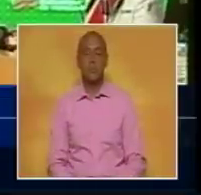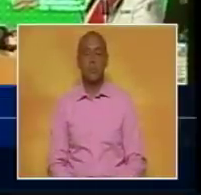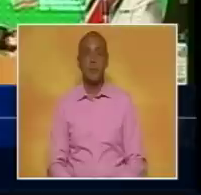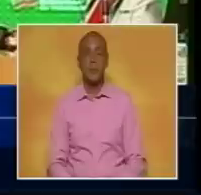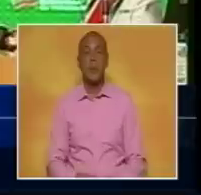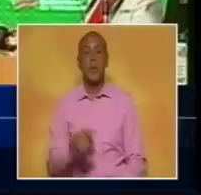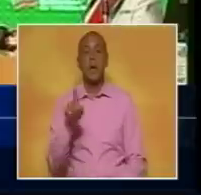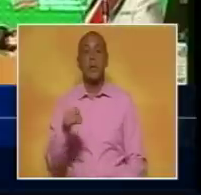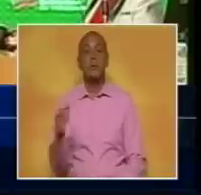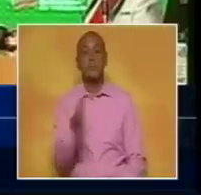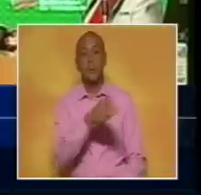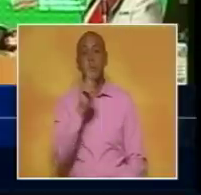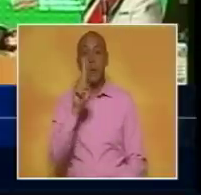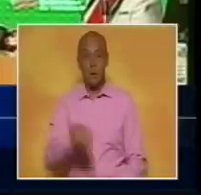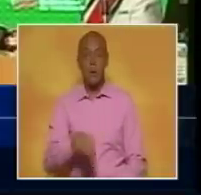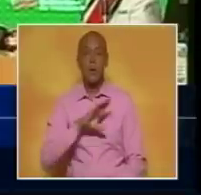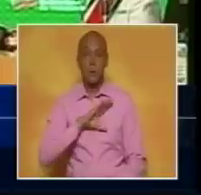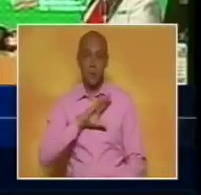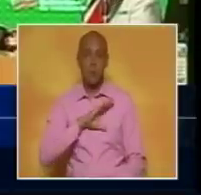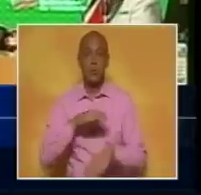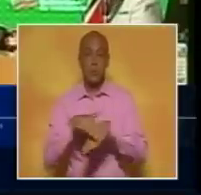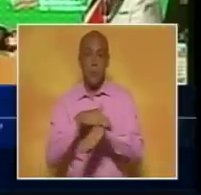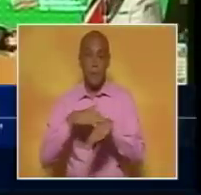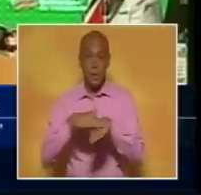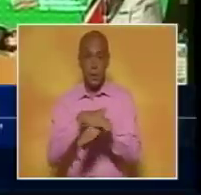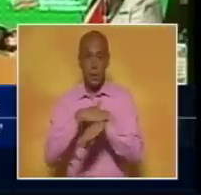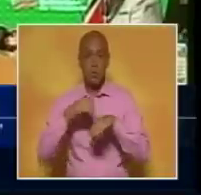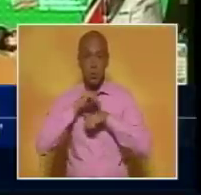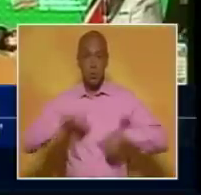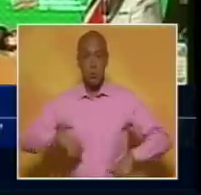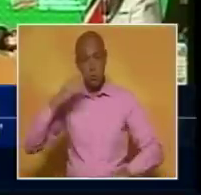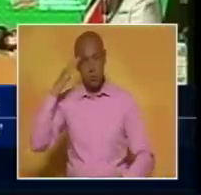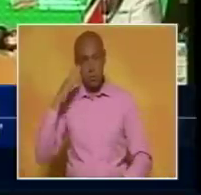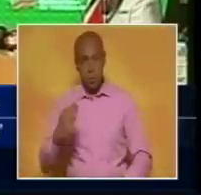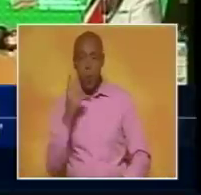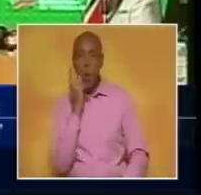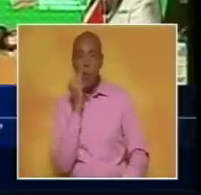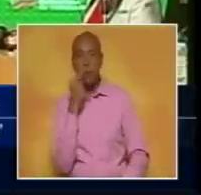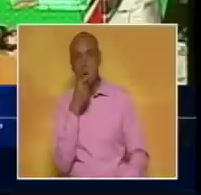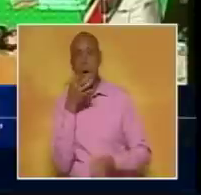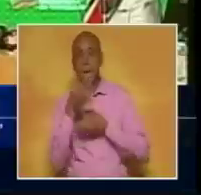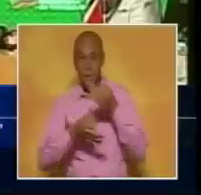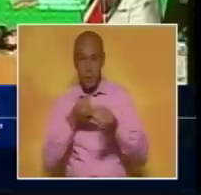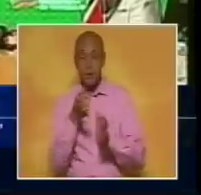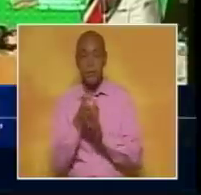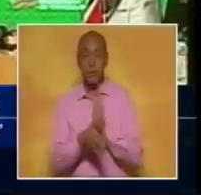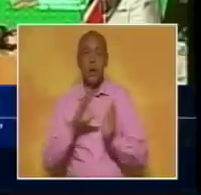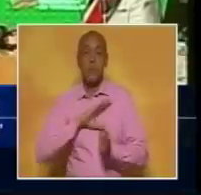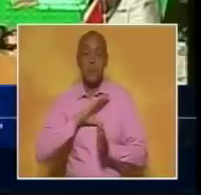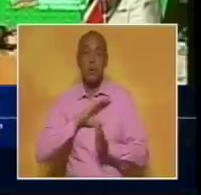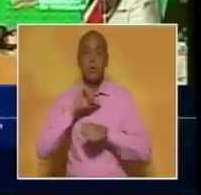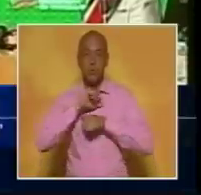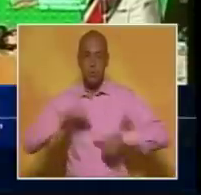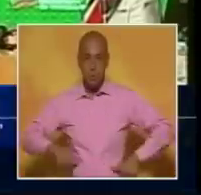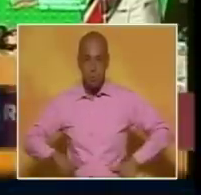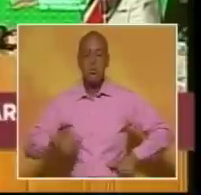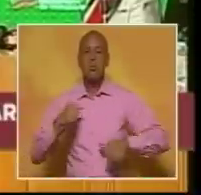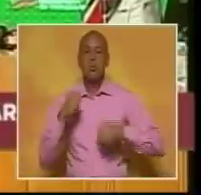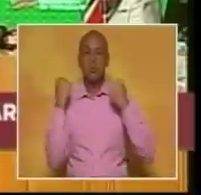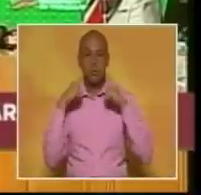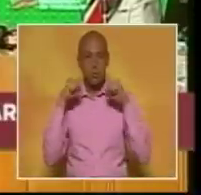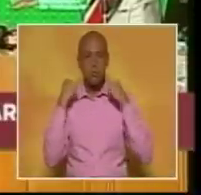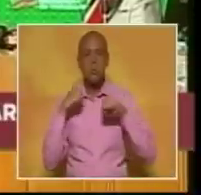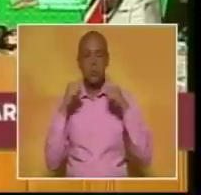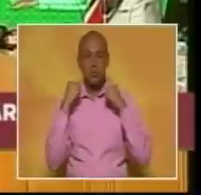Por su parte, el ministro de Defensa General en Jefe, Vladimir Padrino López, aseguró que los ejercicios militares han permitido desarrollar